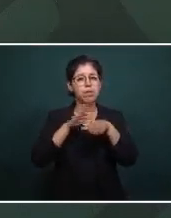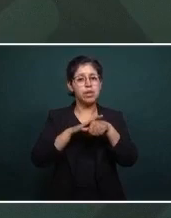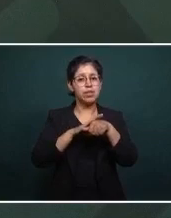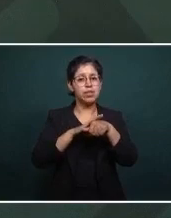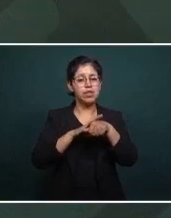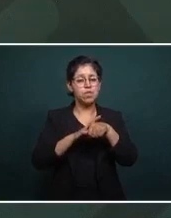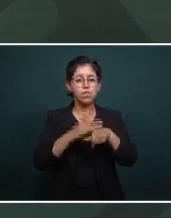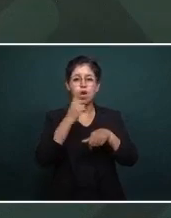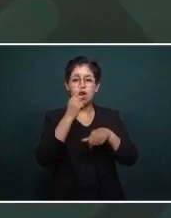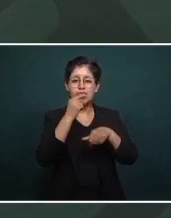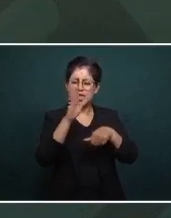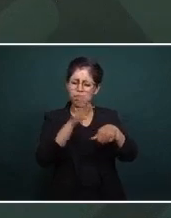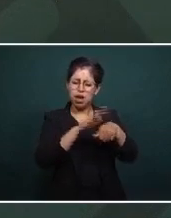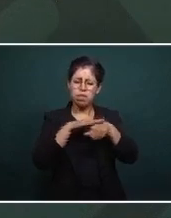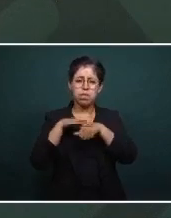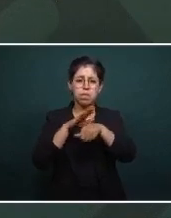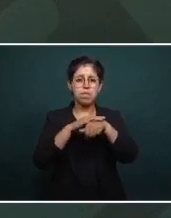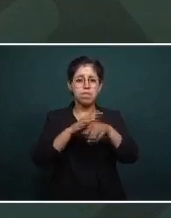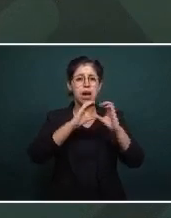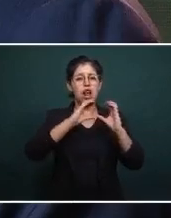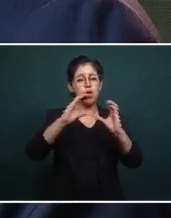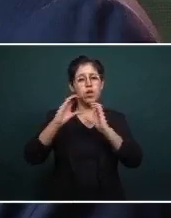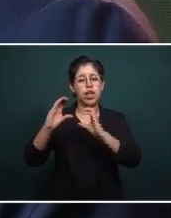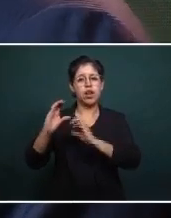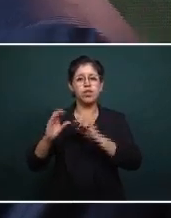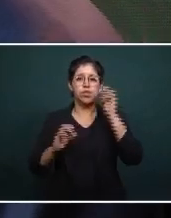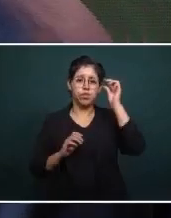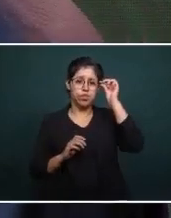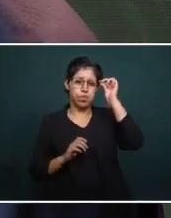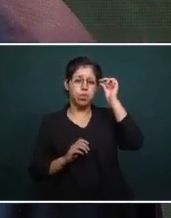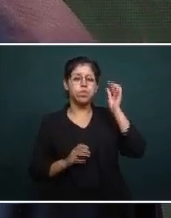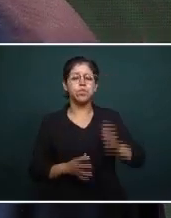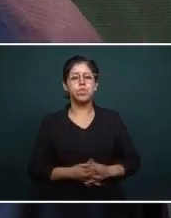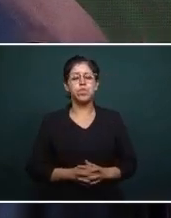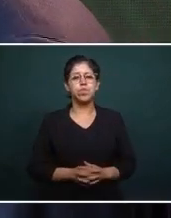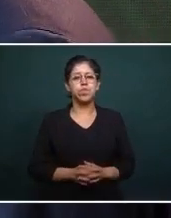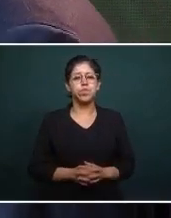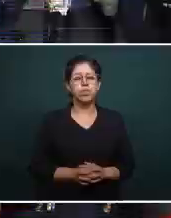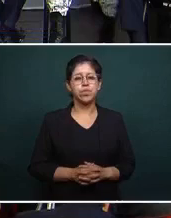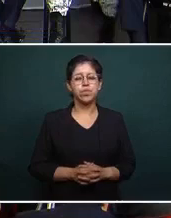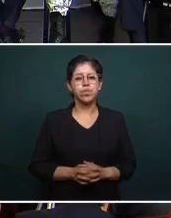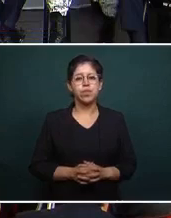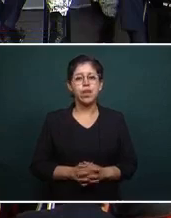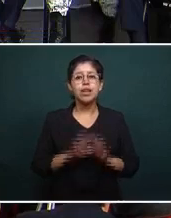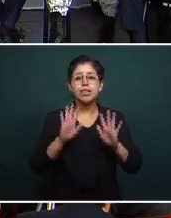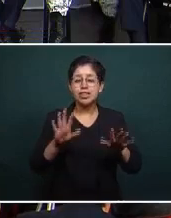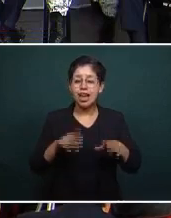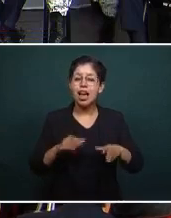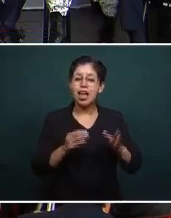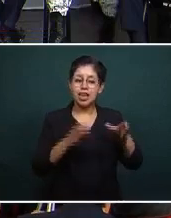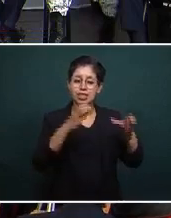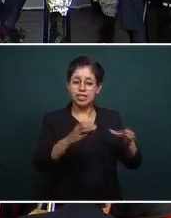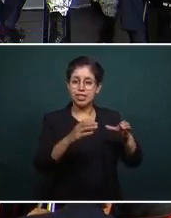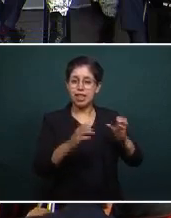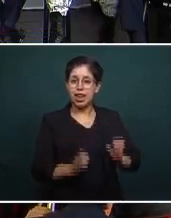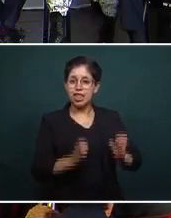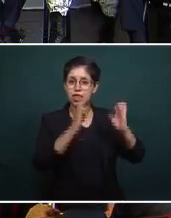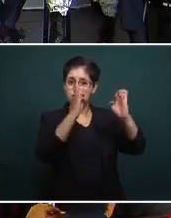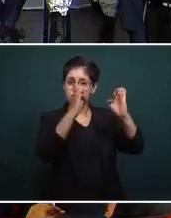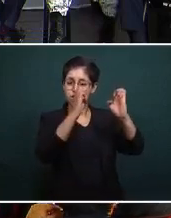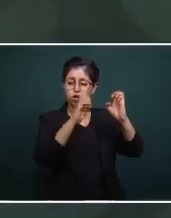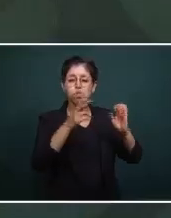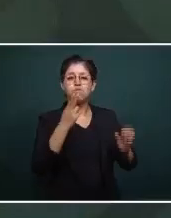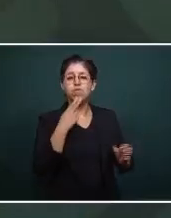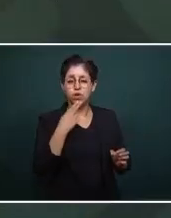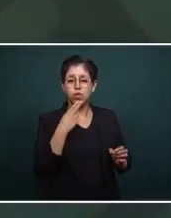más elementos la coordinación de la Guardia Nacional y se van a utilizar las instalaciones de la